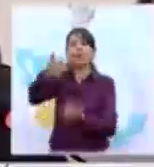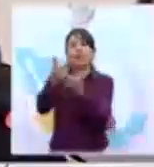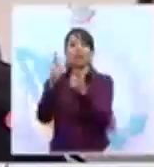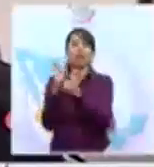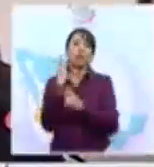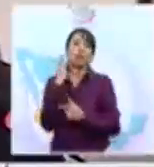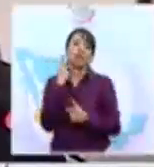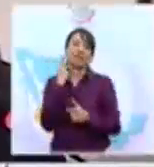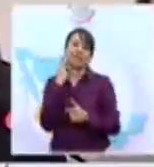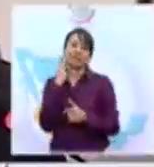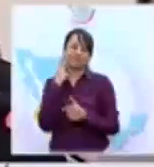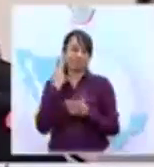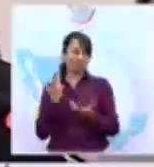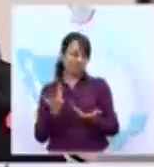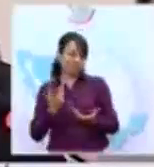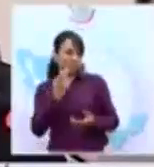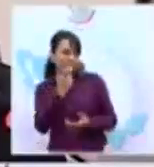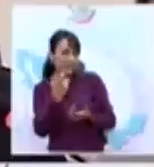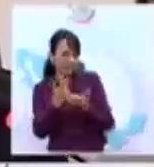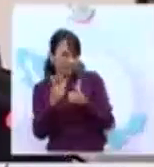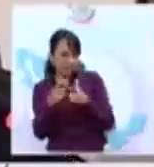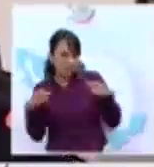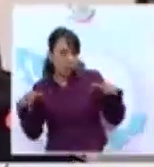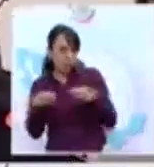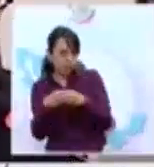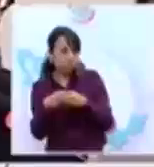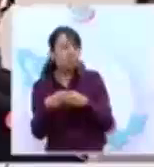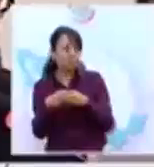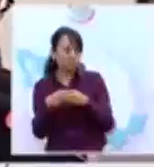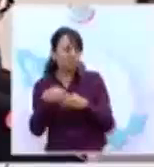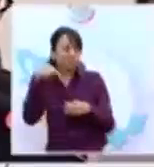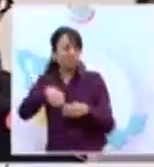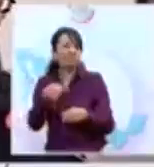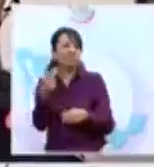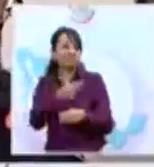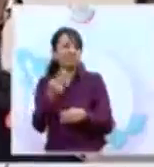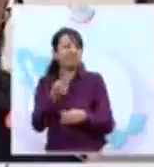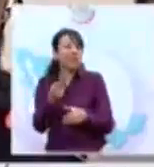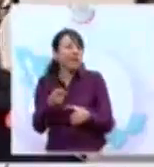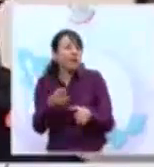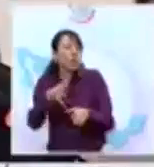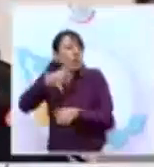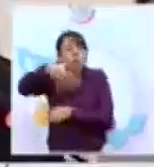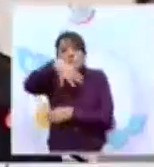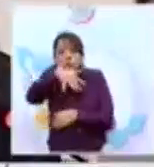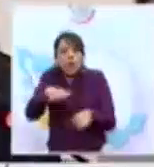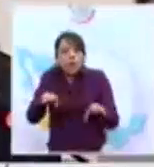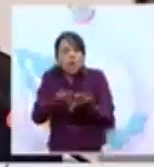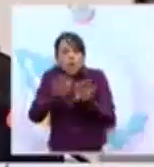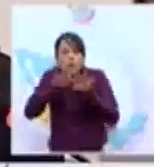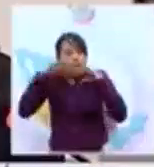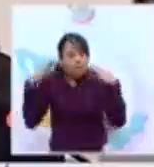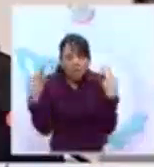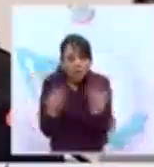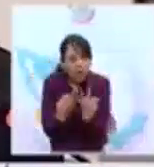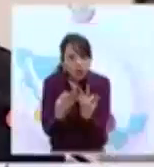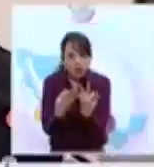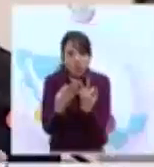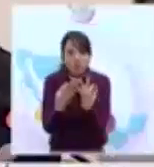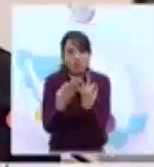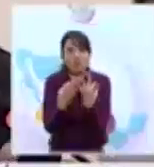técnico, ¿no?, que habría que buscar la manera de que tuviera una mayor,